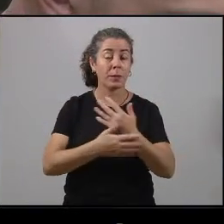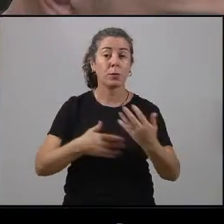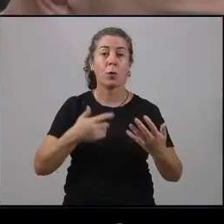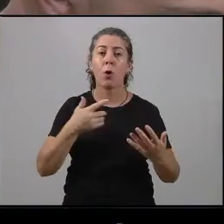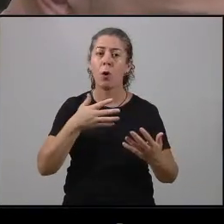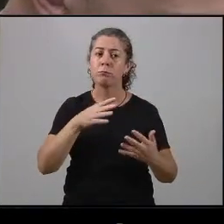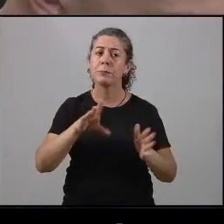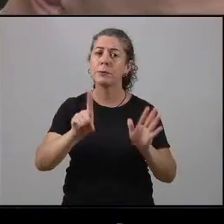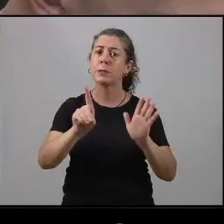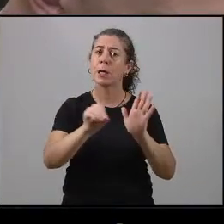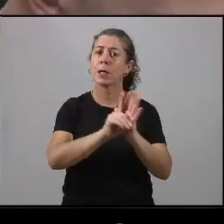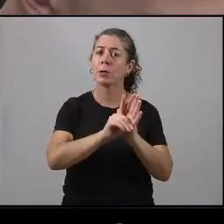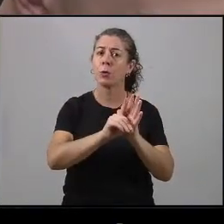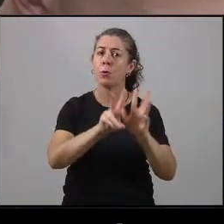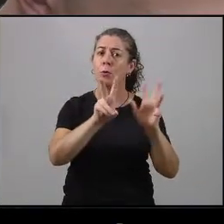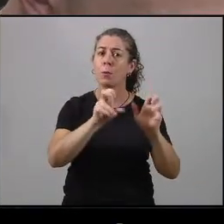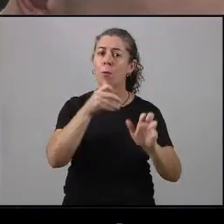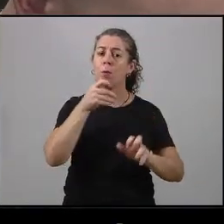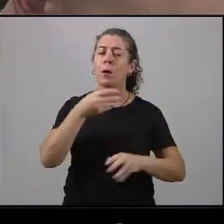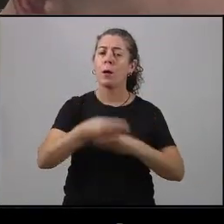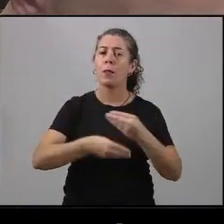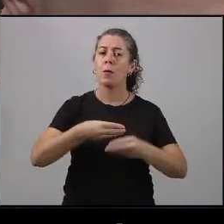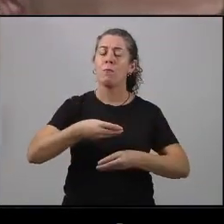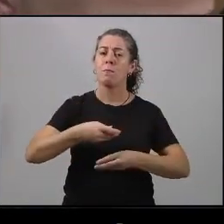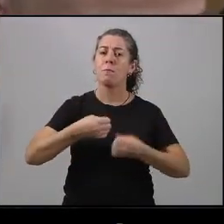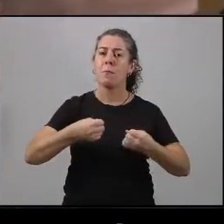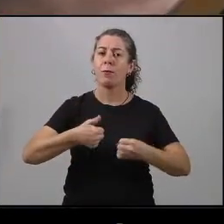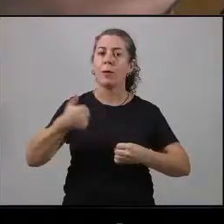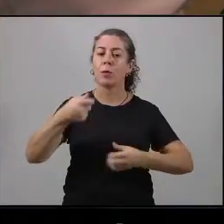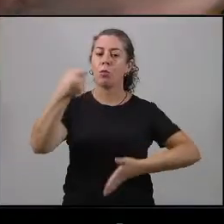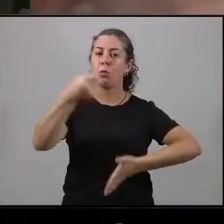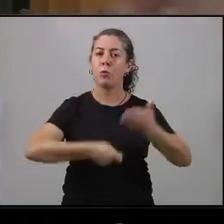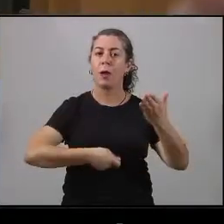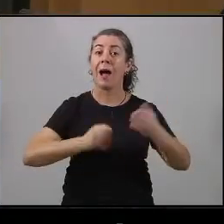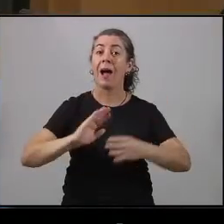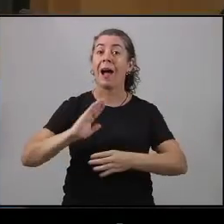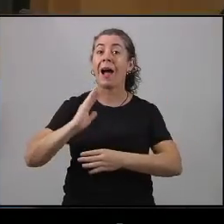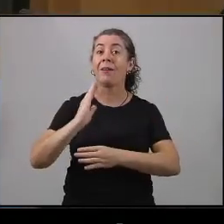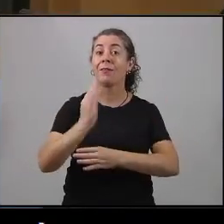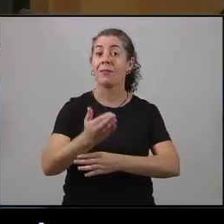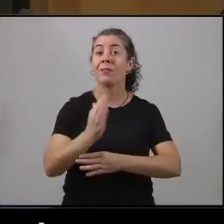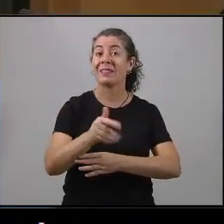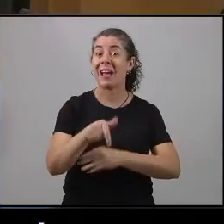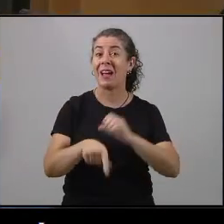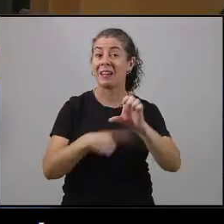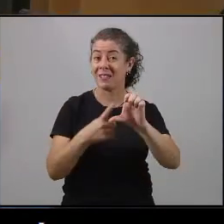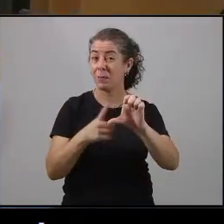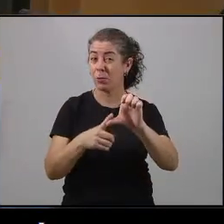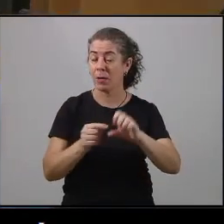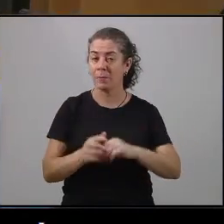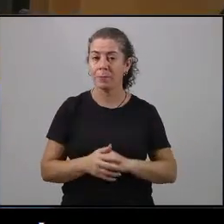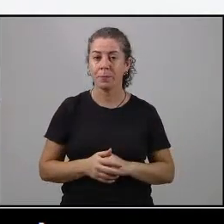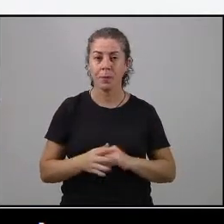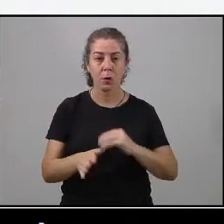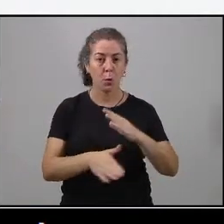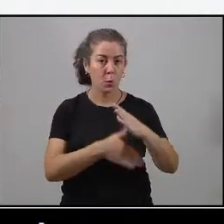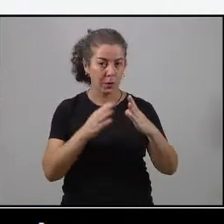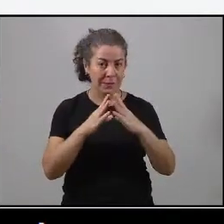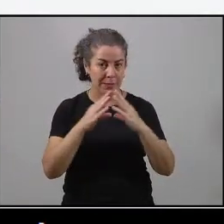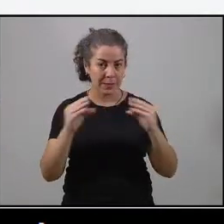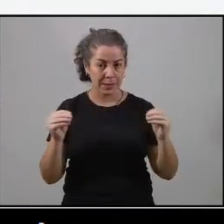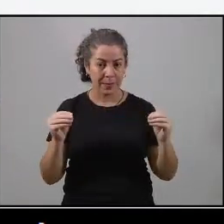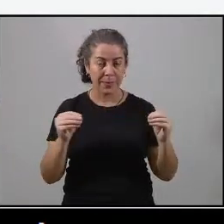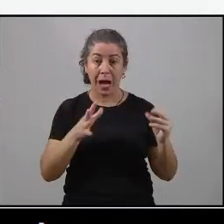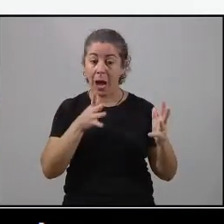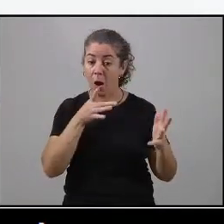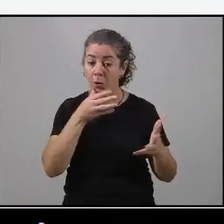endurecer las normas para hacer una universidad. ¿Eso afectará a la de Extremadura? La universidad que se encuentra